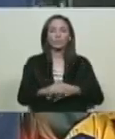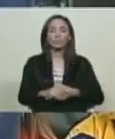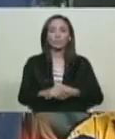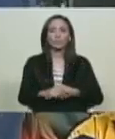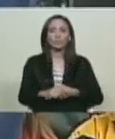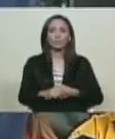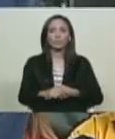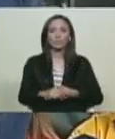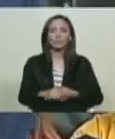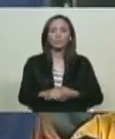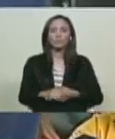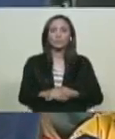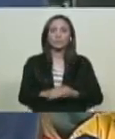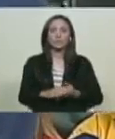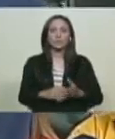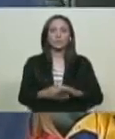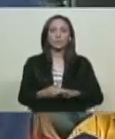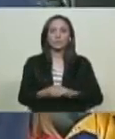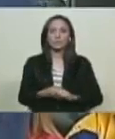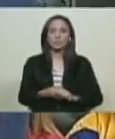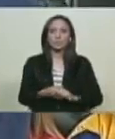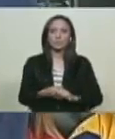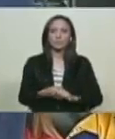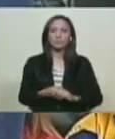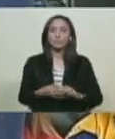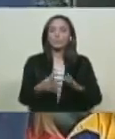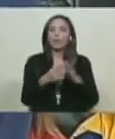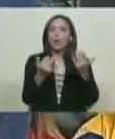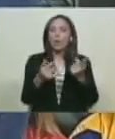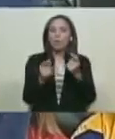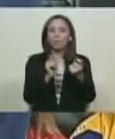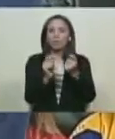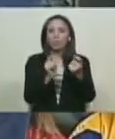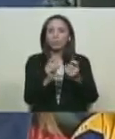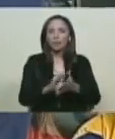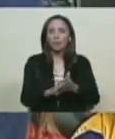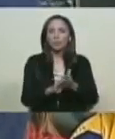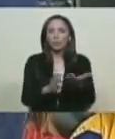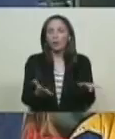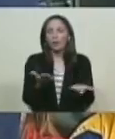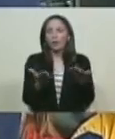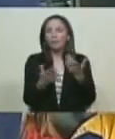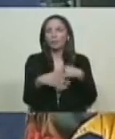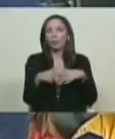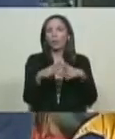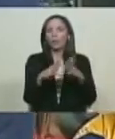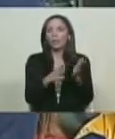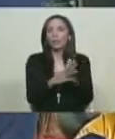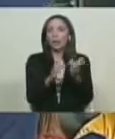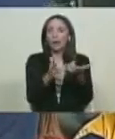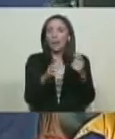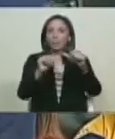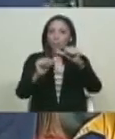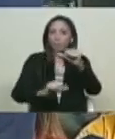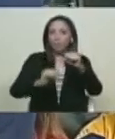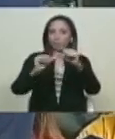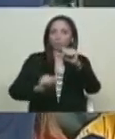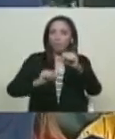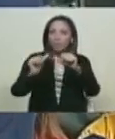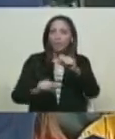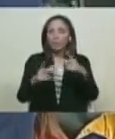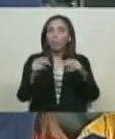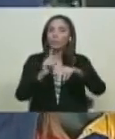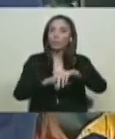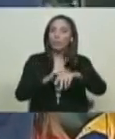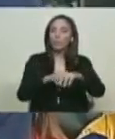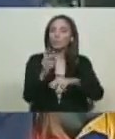Hemos discutido en varios estados, pero estamos discutiendo. Y aquí, para no extenderme, porque sé que el tiempo es preciso, es